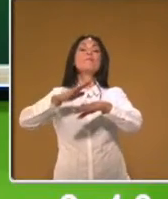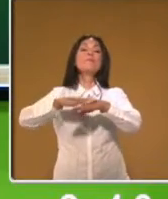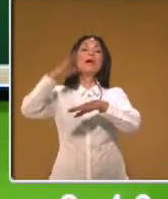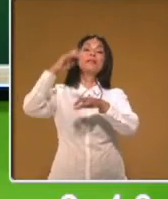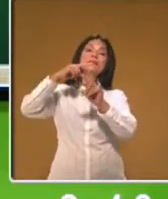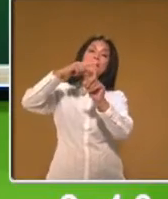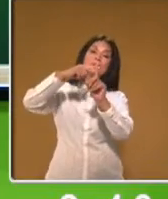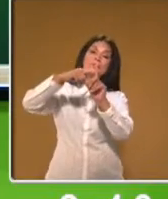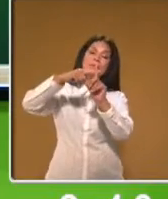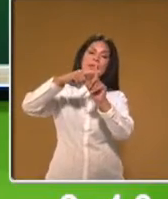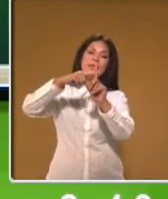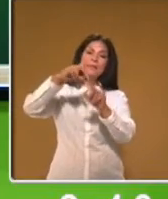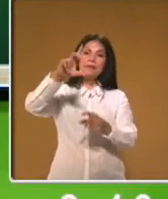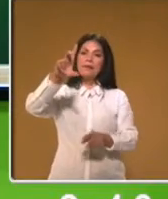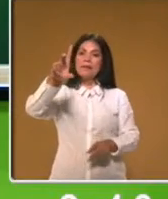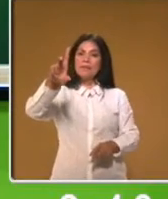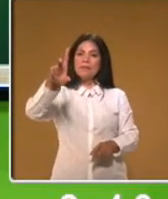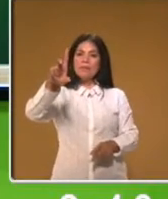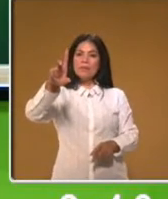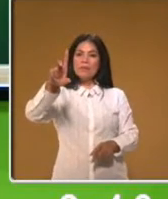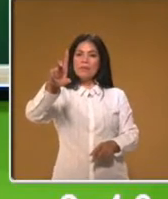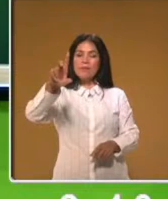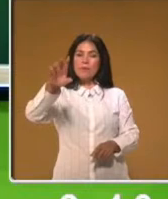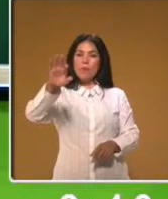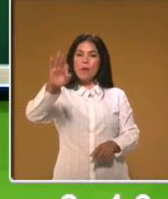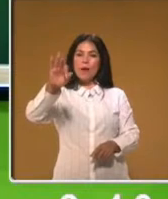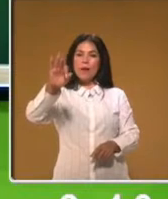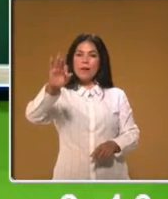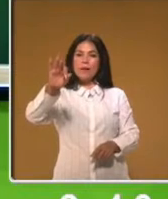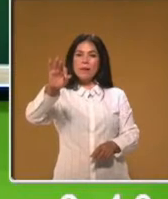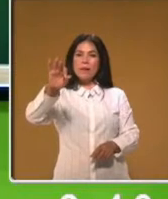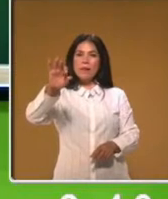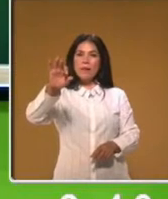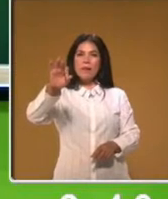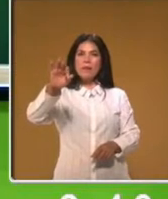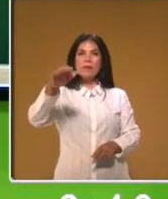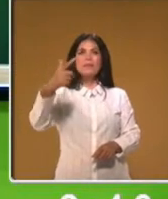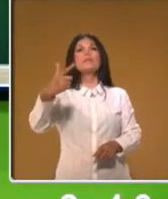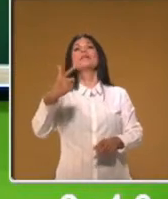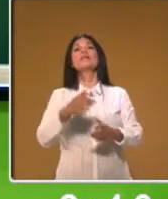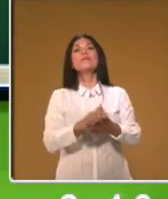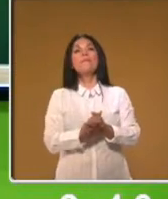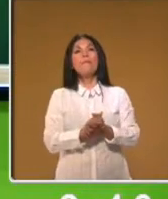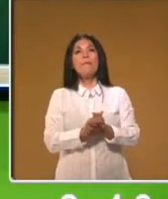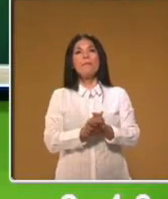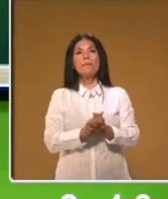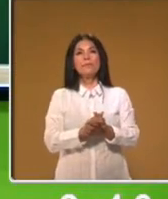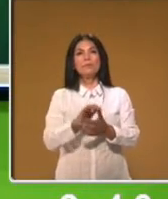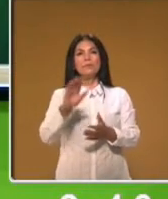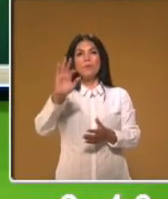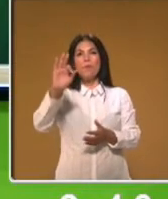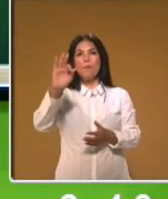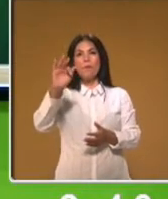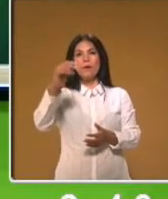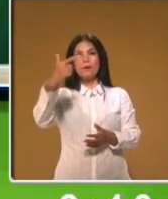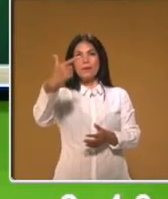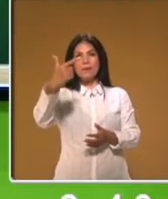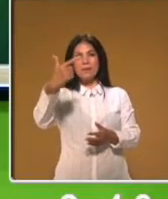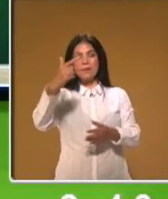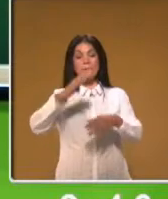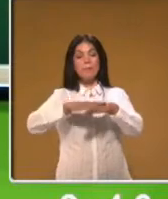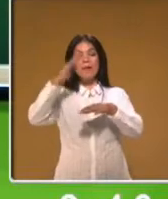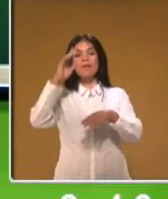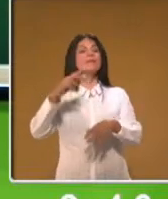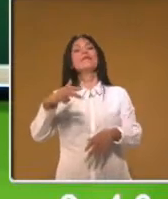más hija, 47 más 13, me va a dar 60. Recuerda que si el dato de la izquierda es el mismo que el de la derecha, el problema está